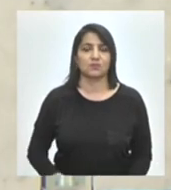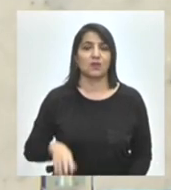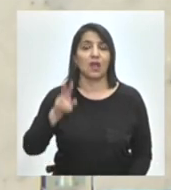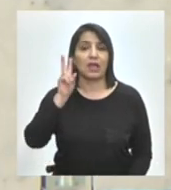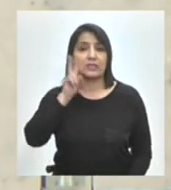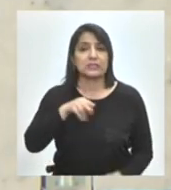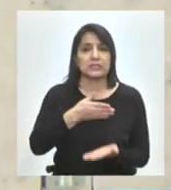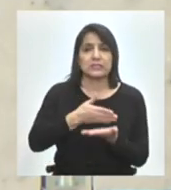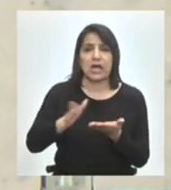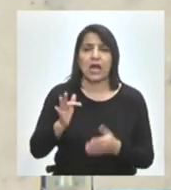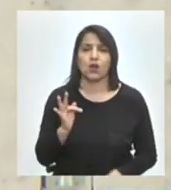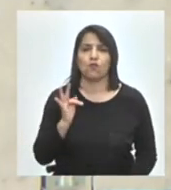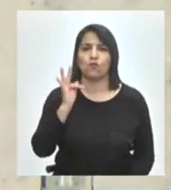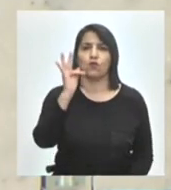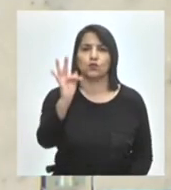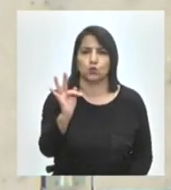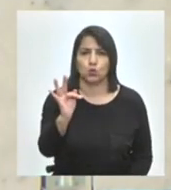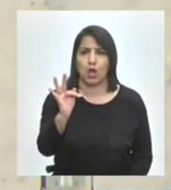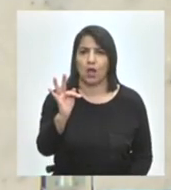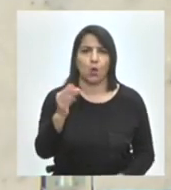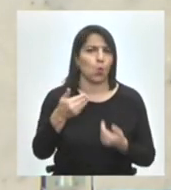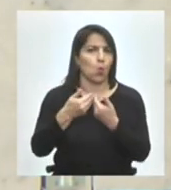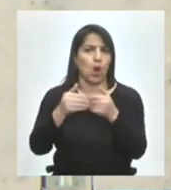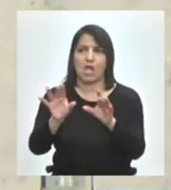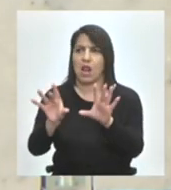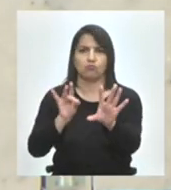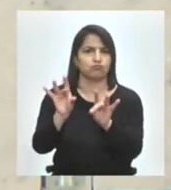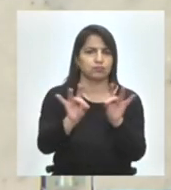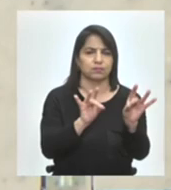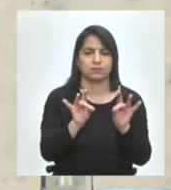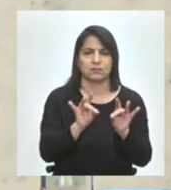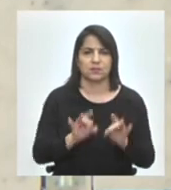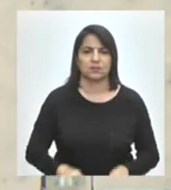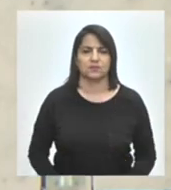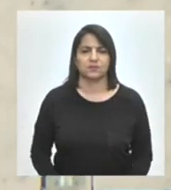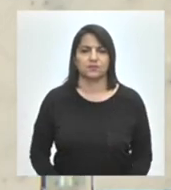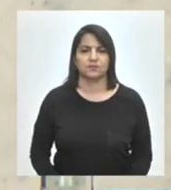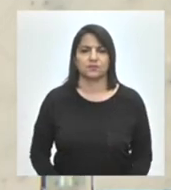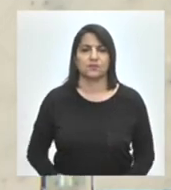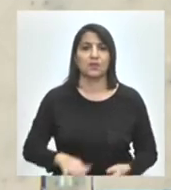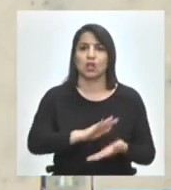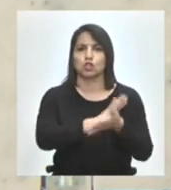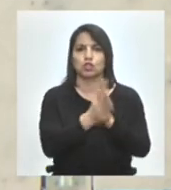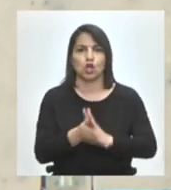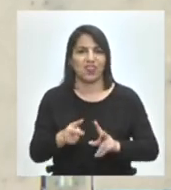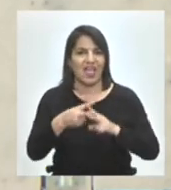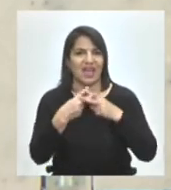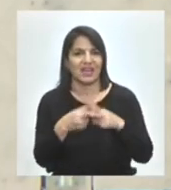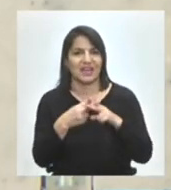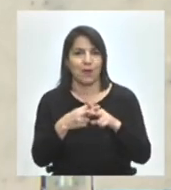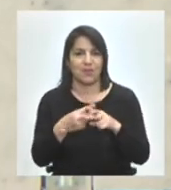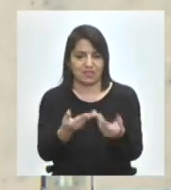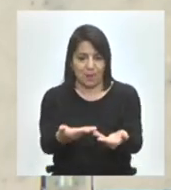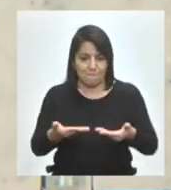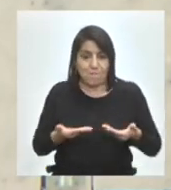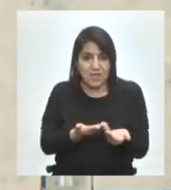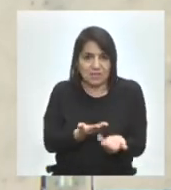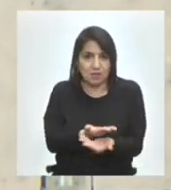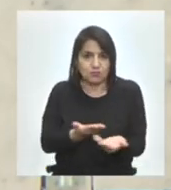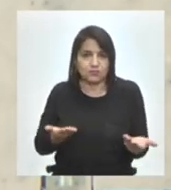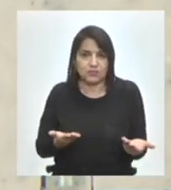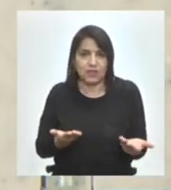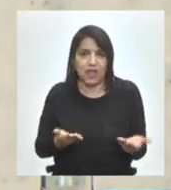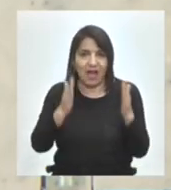sin descartar a futuro ninguna alternativa. Ninguna alternativa. Todas las herramientas sobre la mesa para atender